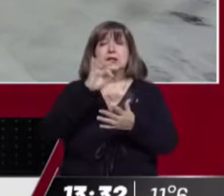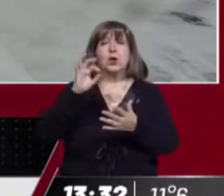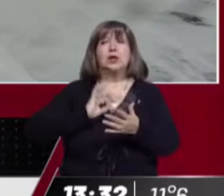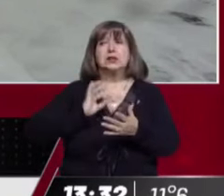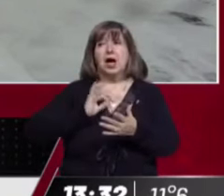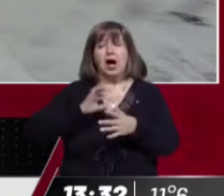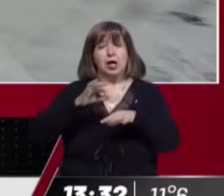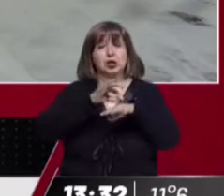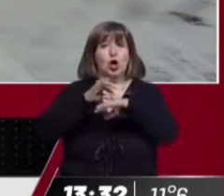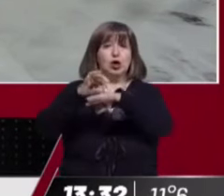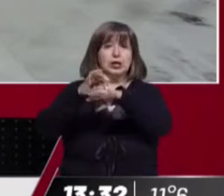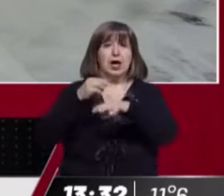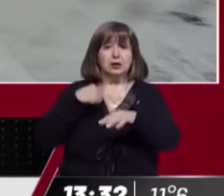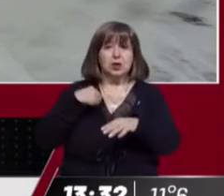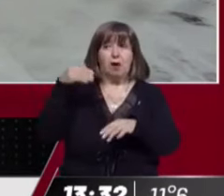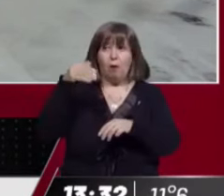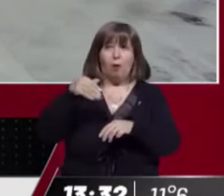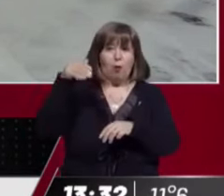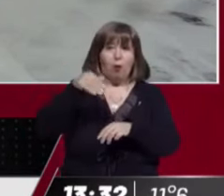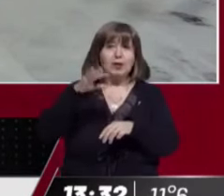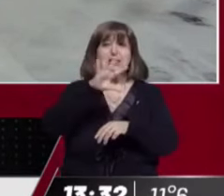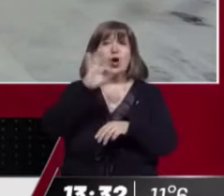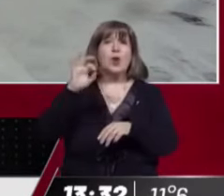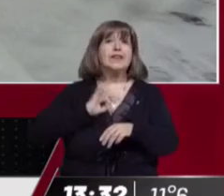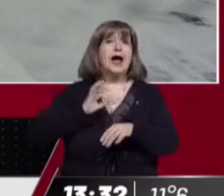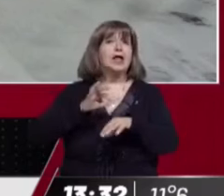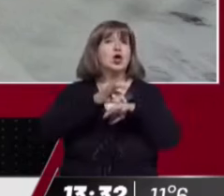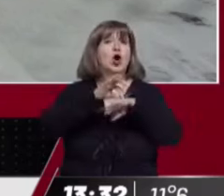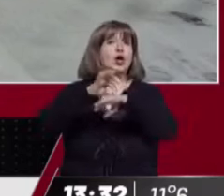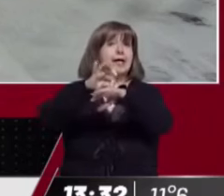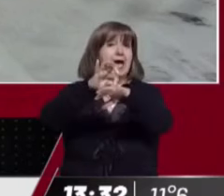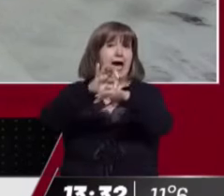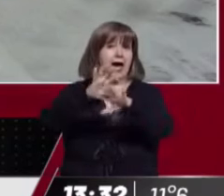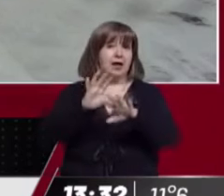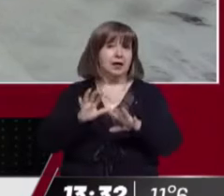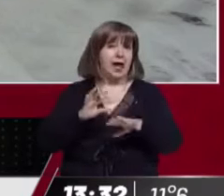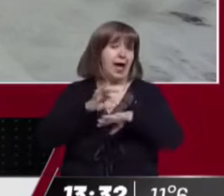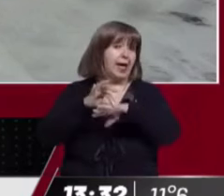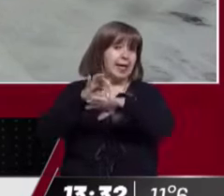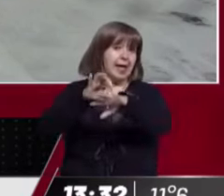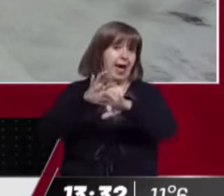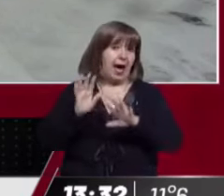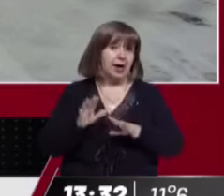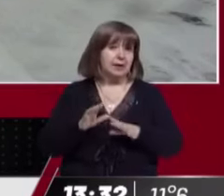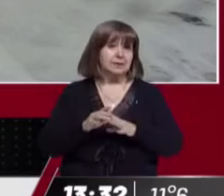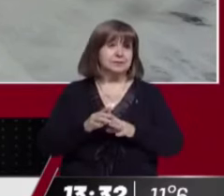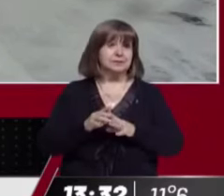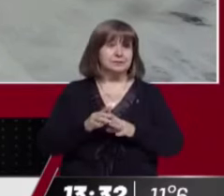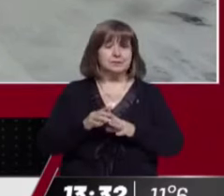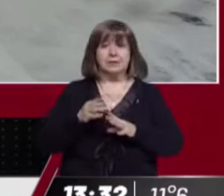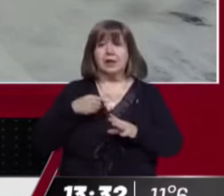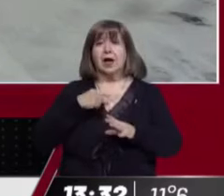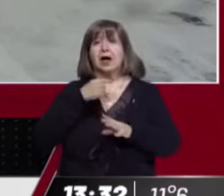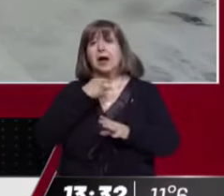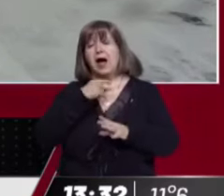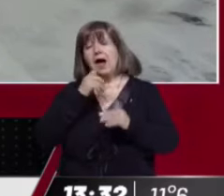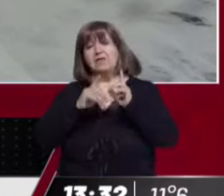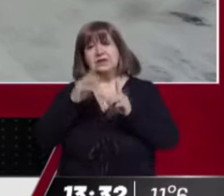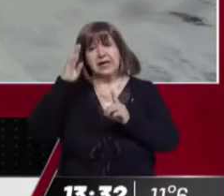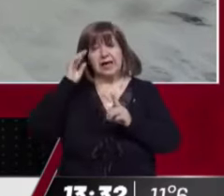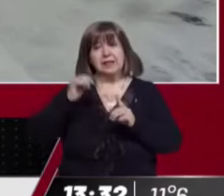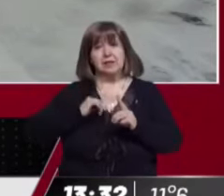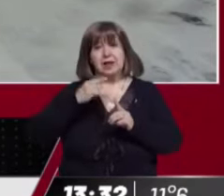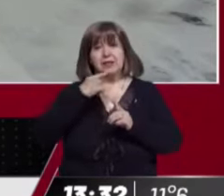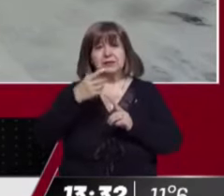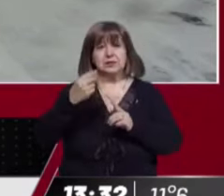50 años 50 años laburando qué maravilla siempre pasa esto no que los guías quieren pasar y gend armaría dice no pasa vialidad dice no pasa y